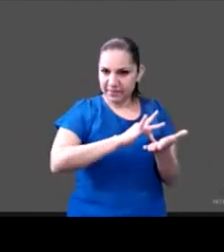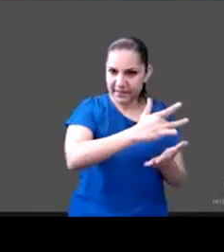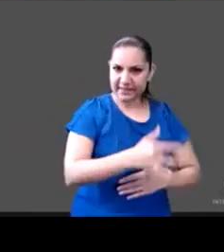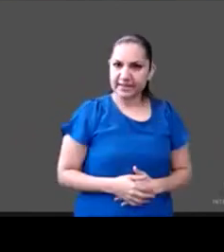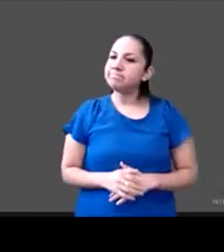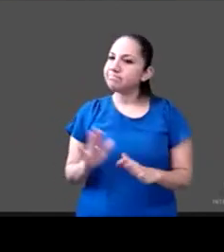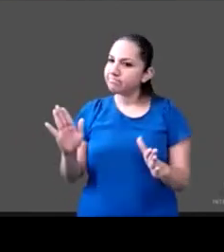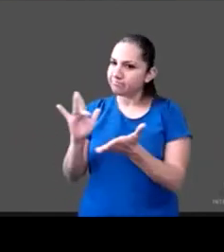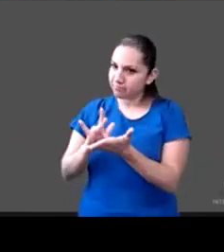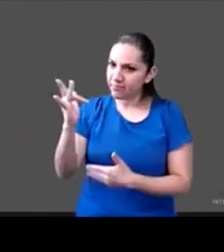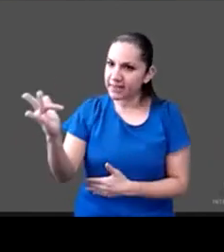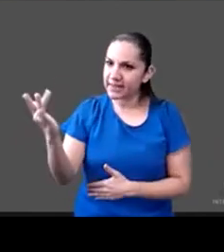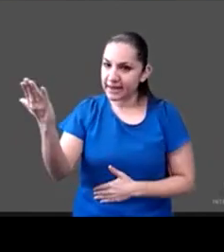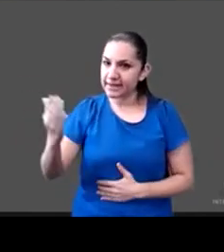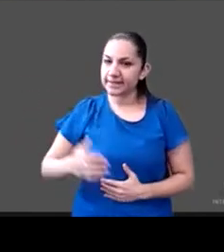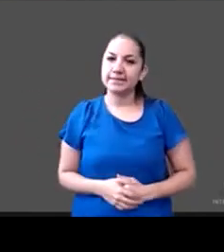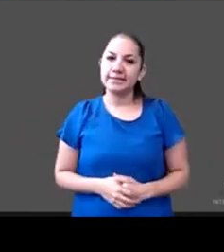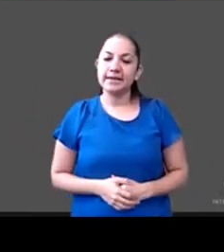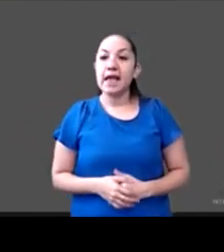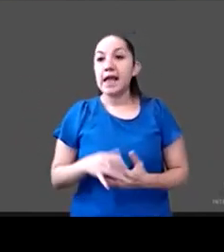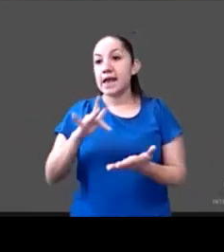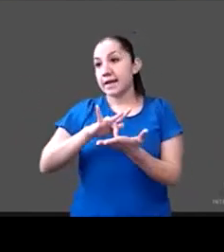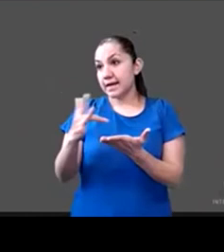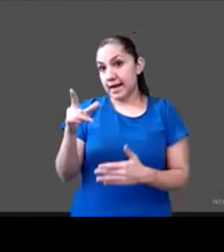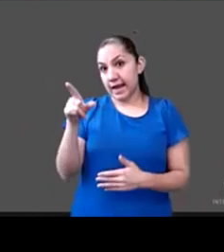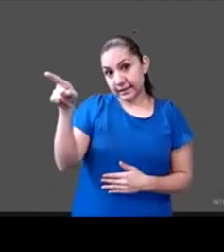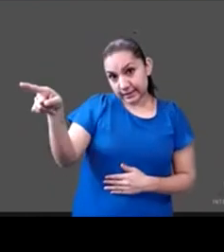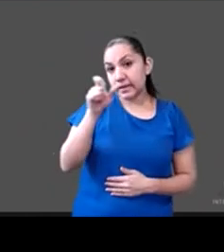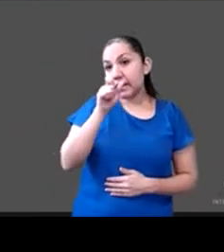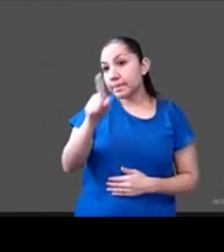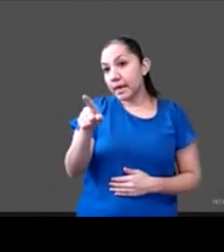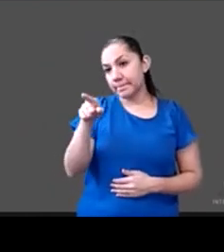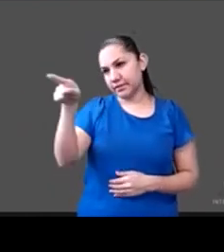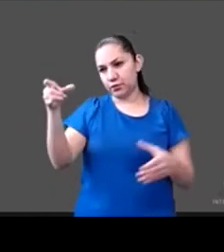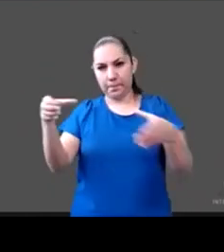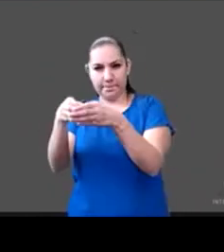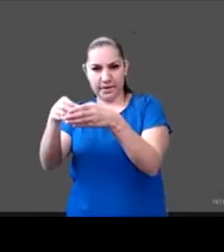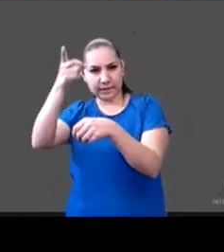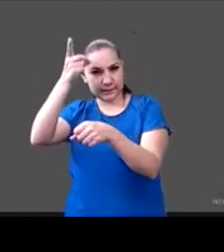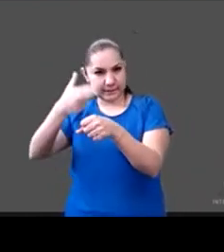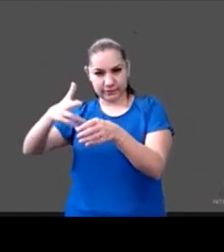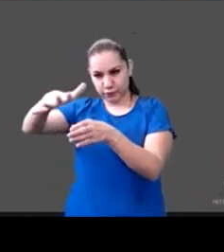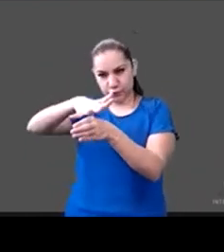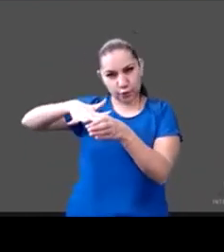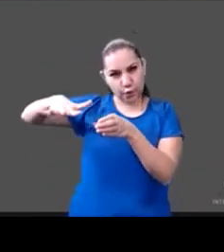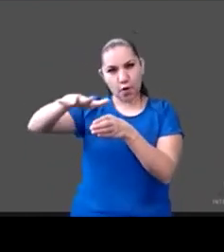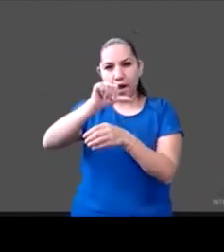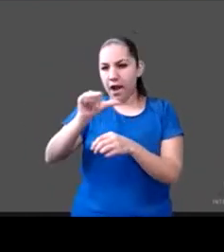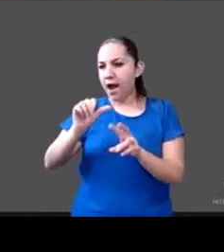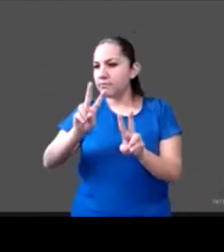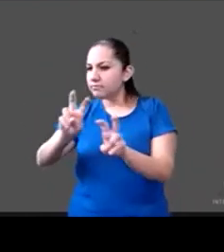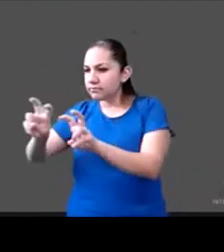Muchísimas gracias a ti y a través de ti y de la dirección a todas las asociaciones religiosas que